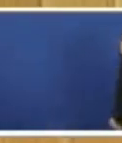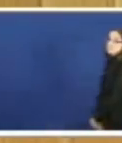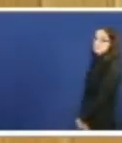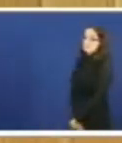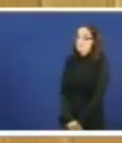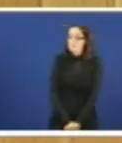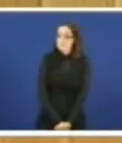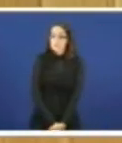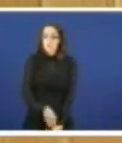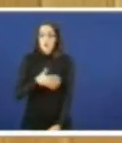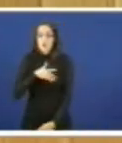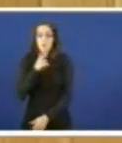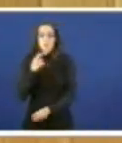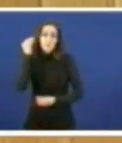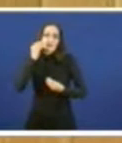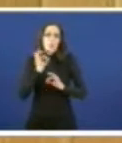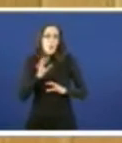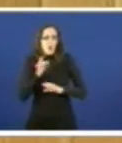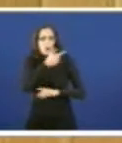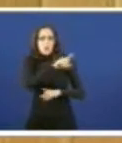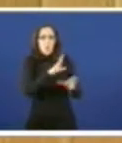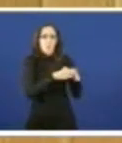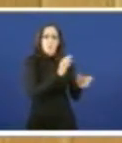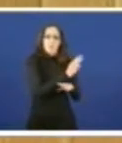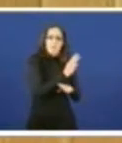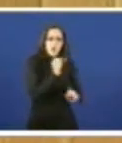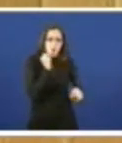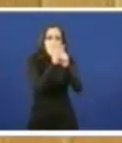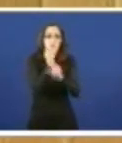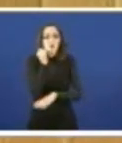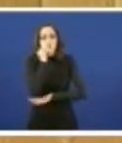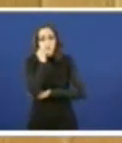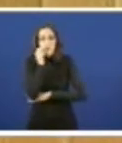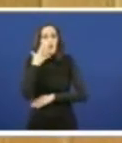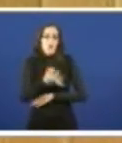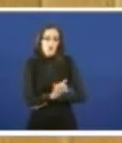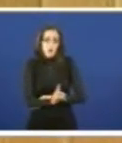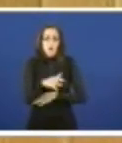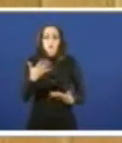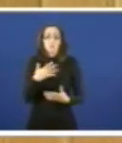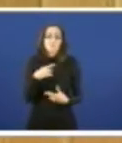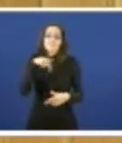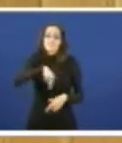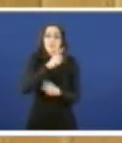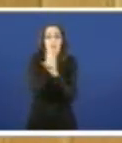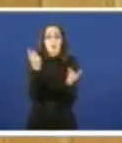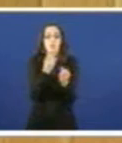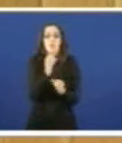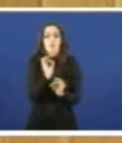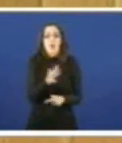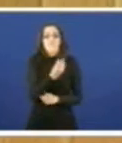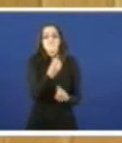Popular sexa contrario a Rosalía de Castro. Supoñemos que a falta de programación de actividades neste ano, que se